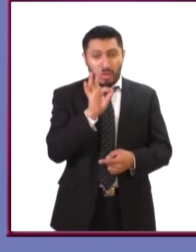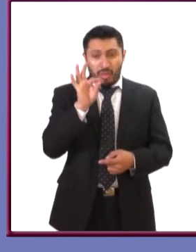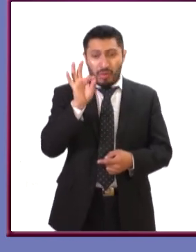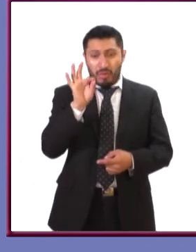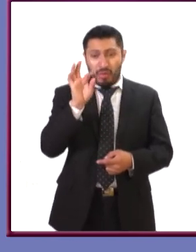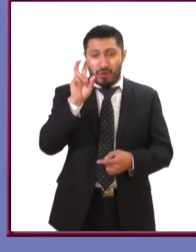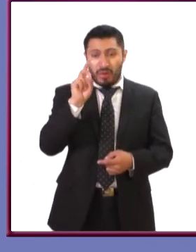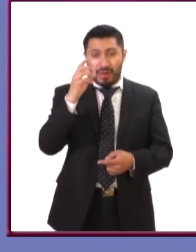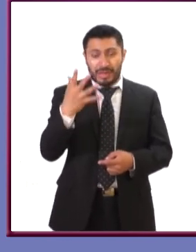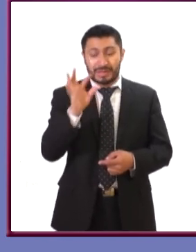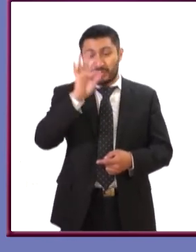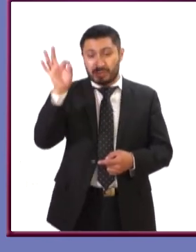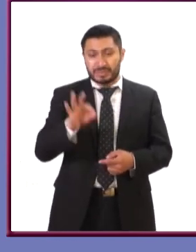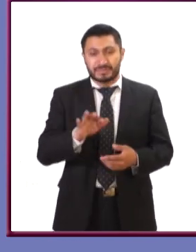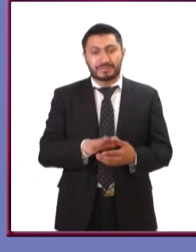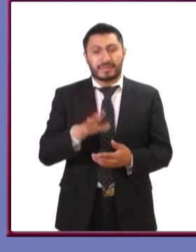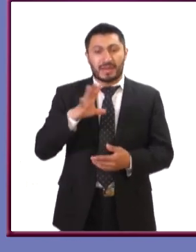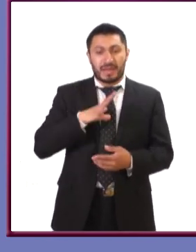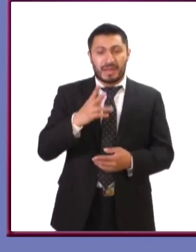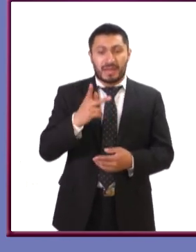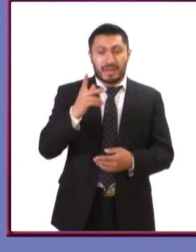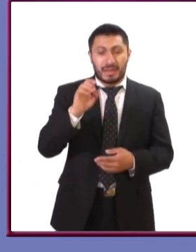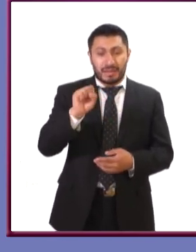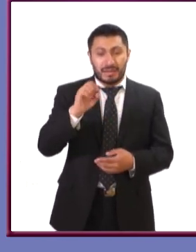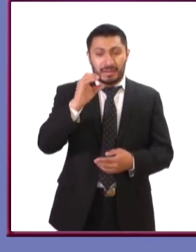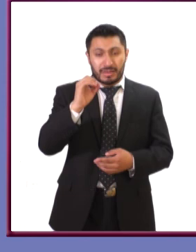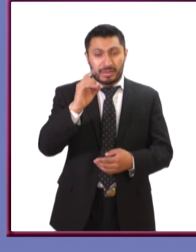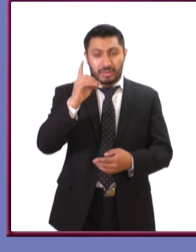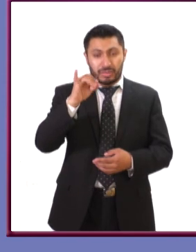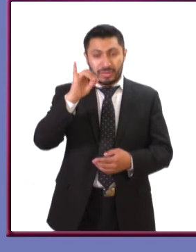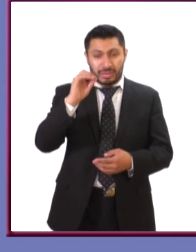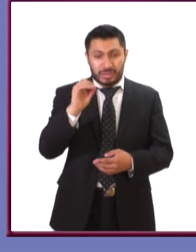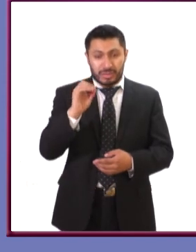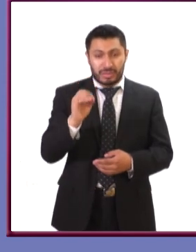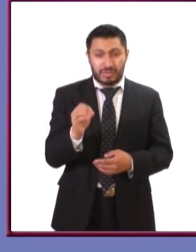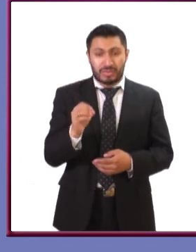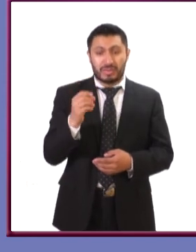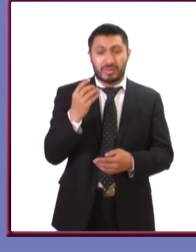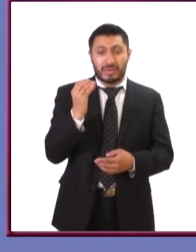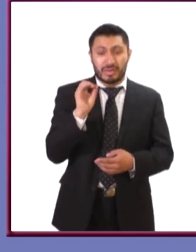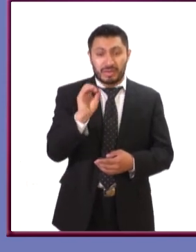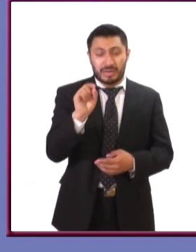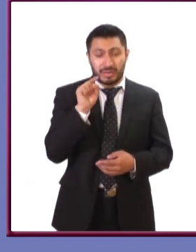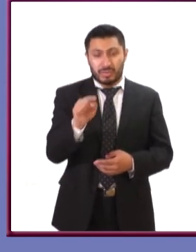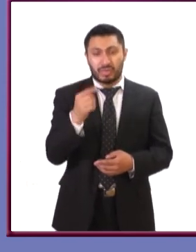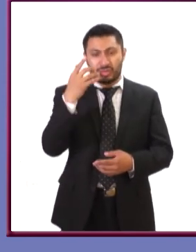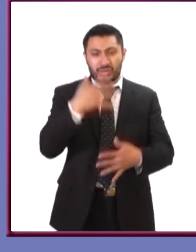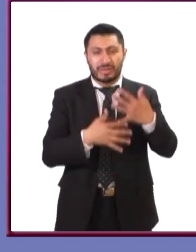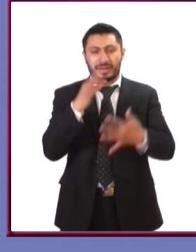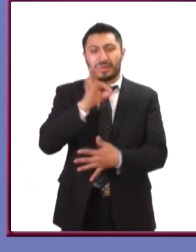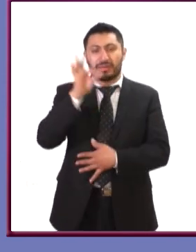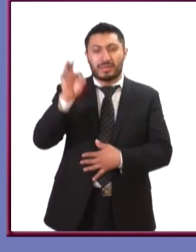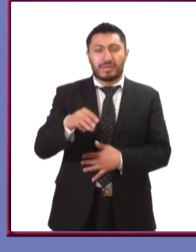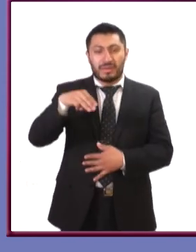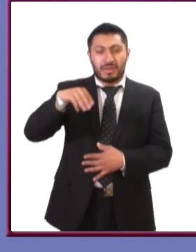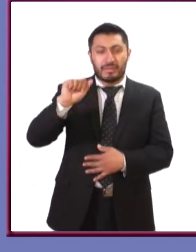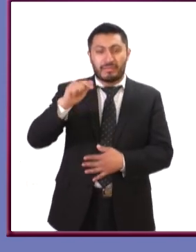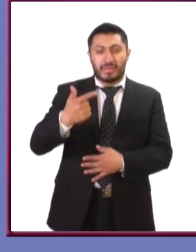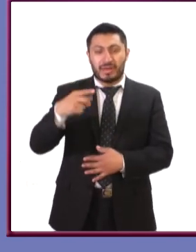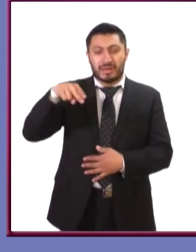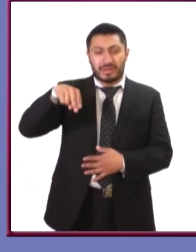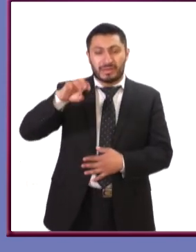empezamos a disminuir muchísimo. De potasio tenemos 0.35%, sodio 0.15%